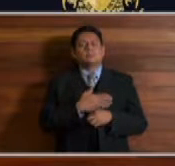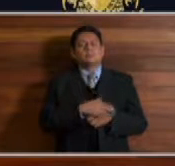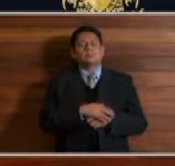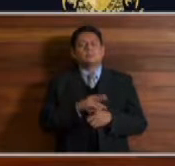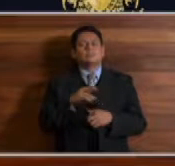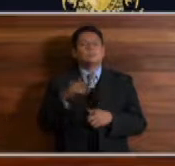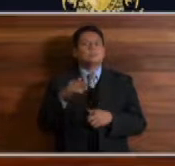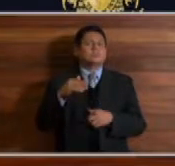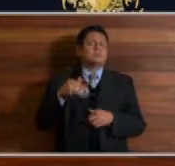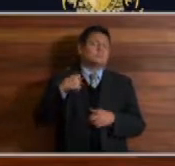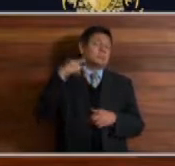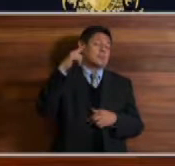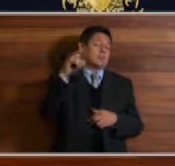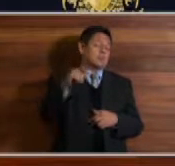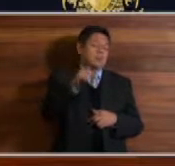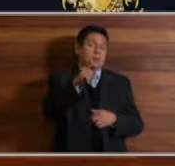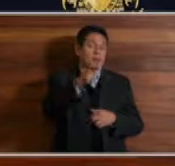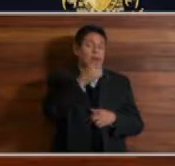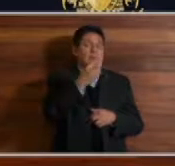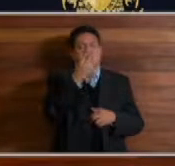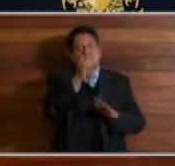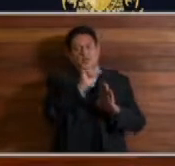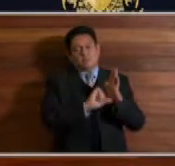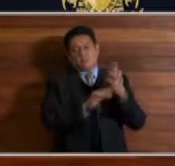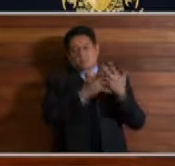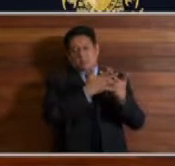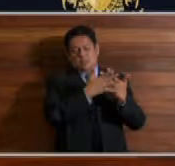Un mes después de su liberación,